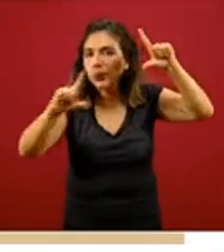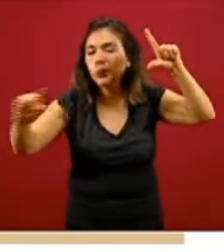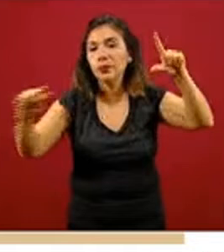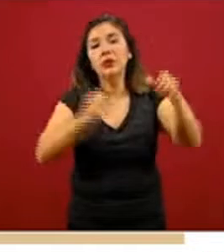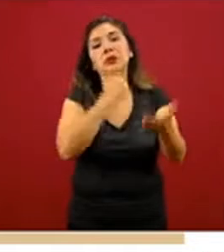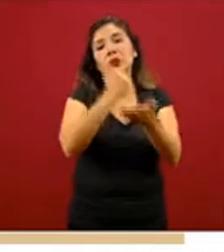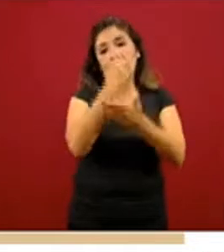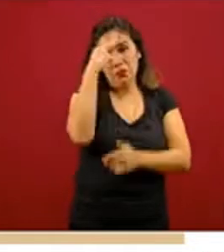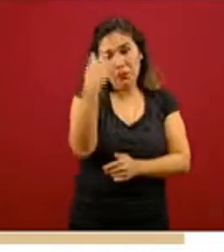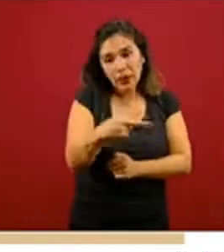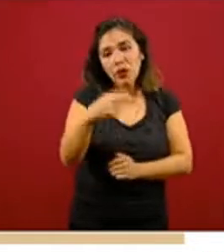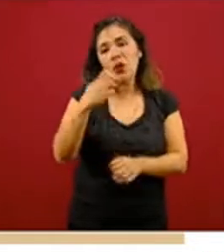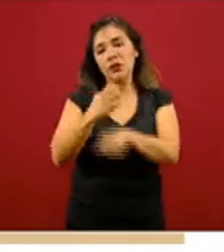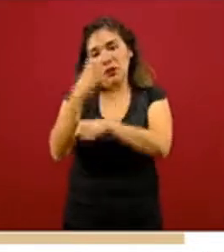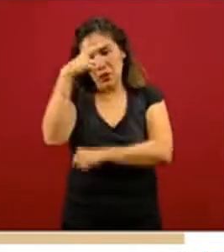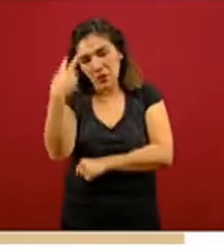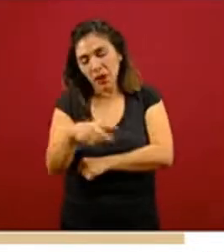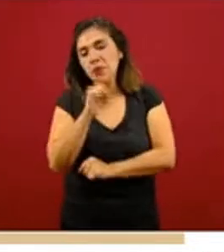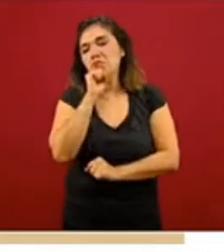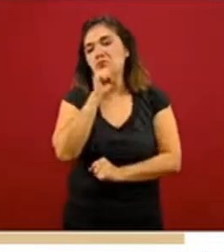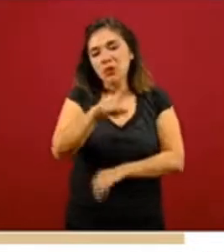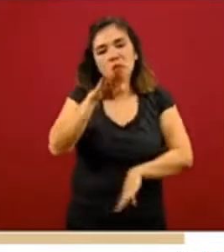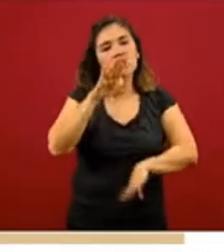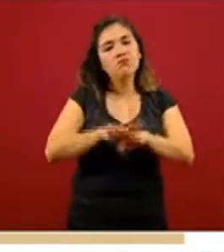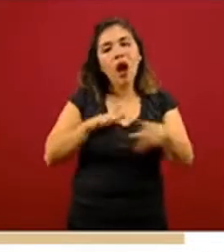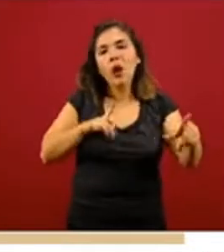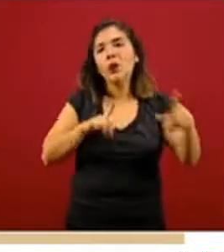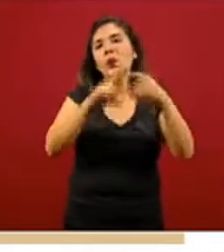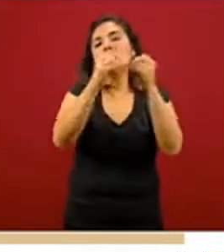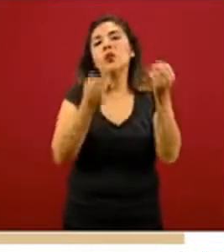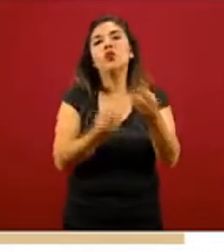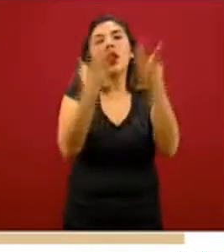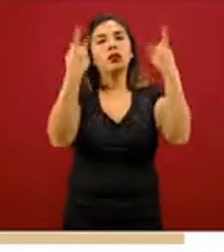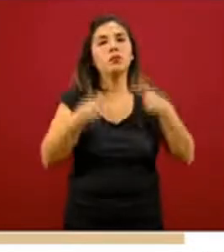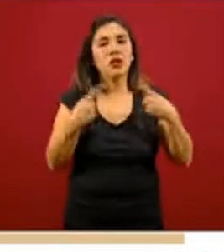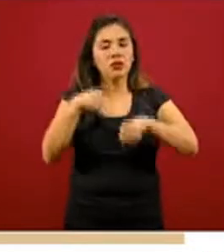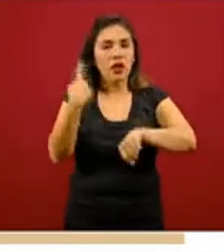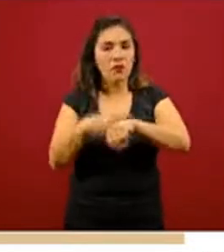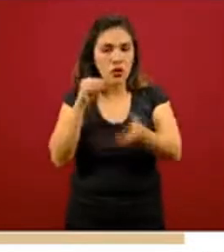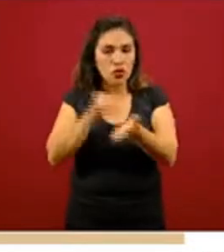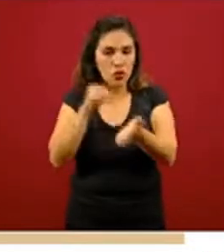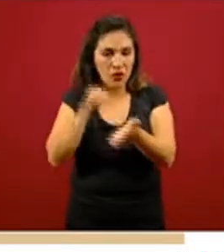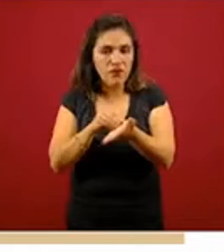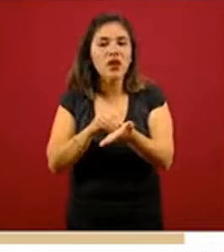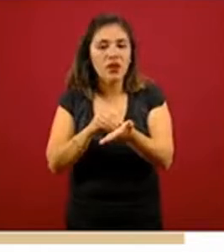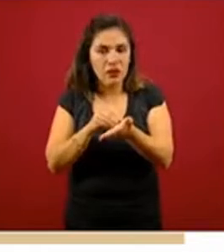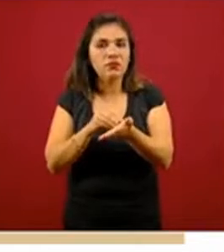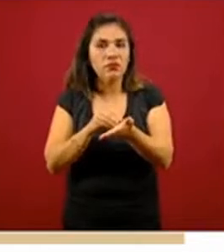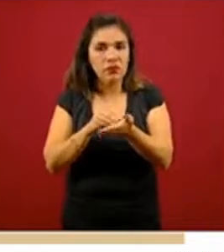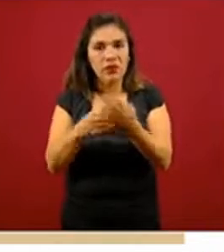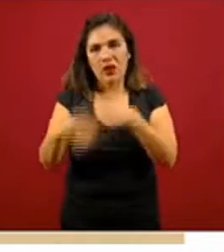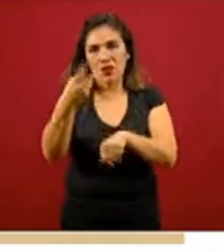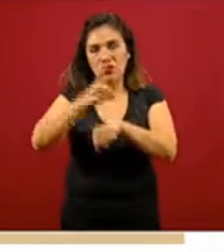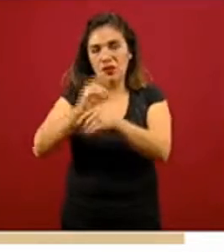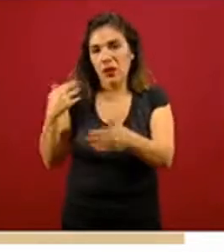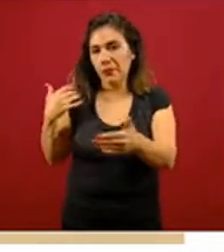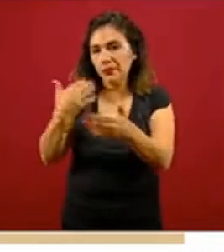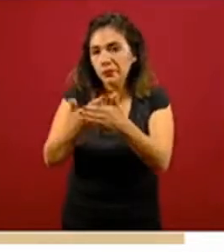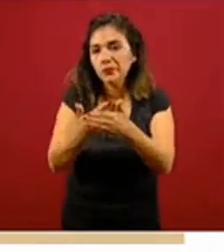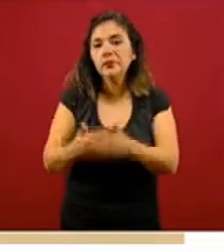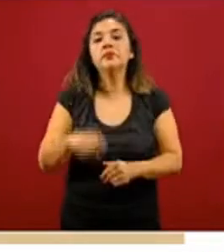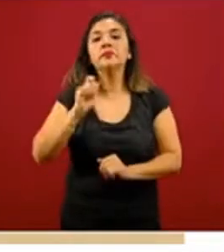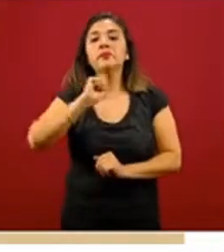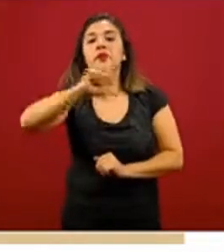Ciudad de México y México, además de tener la carga acumulada mayor, también tienen la carga de los últimos 14 días, y aquí